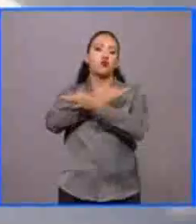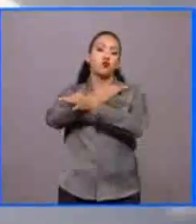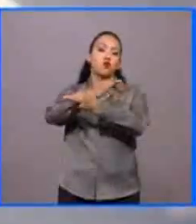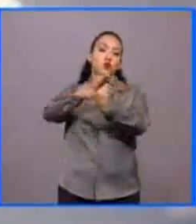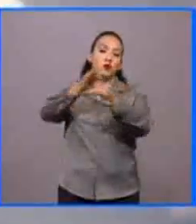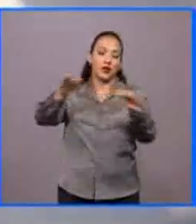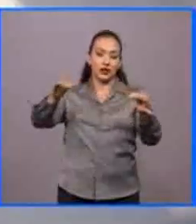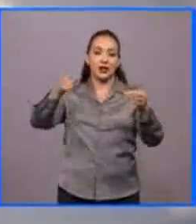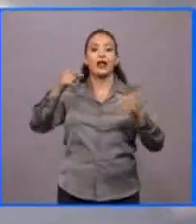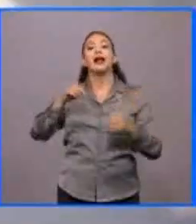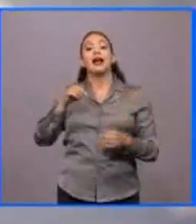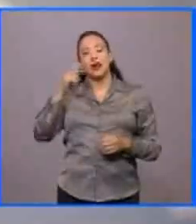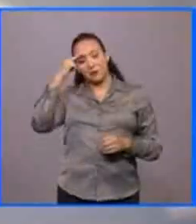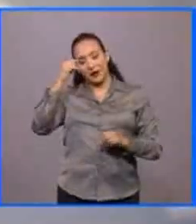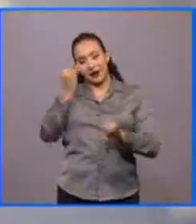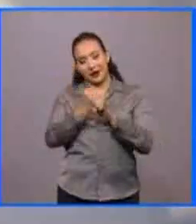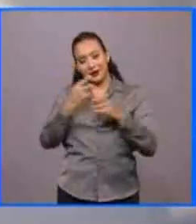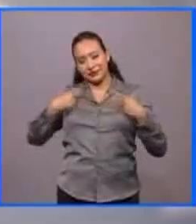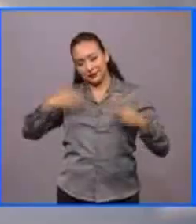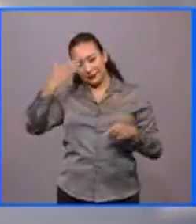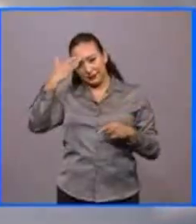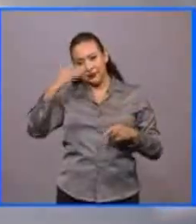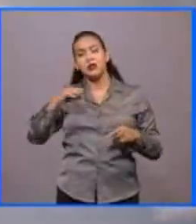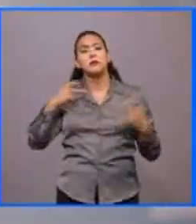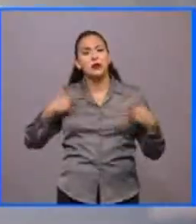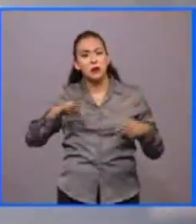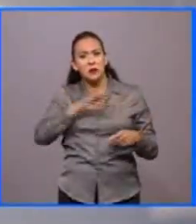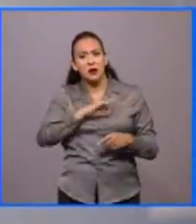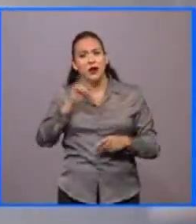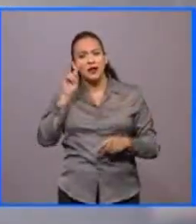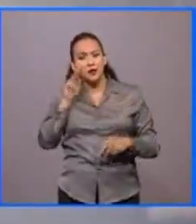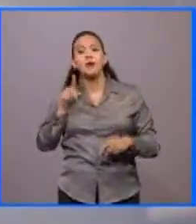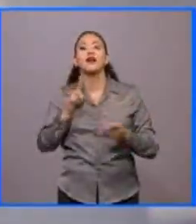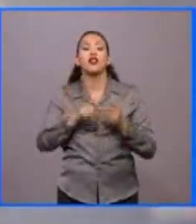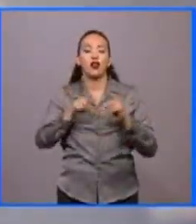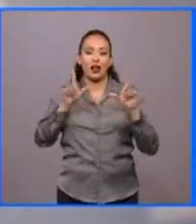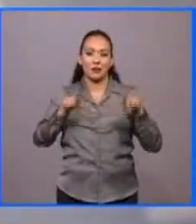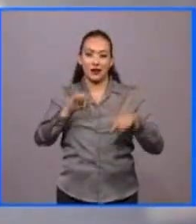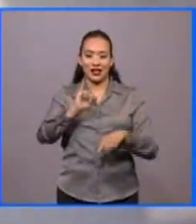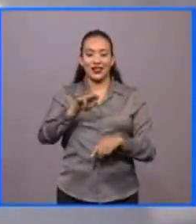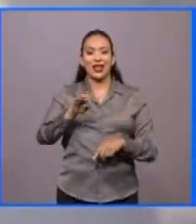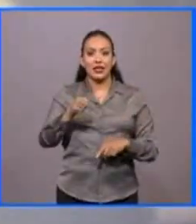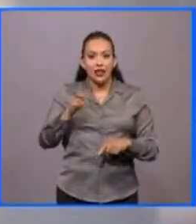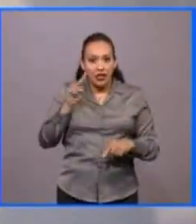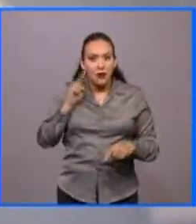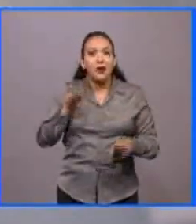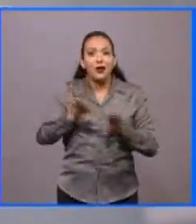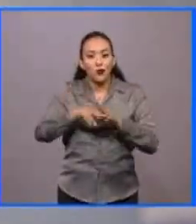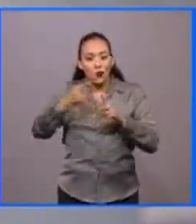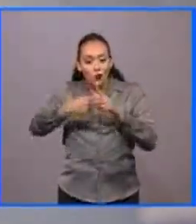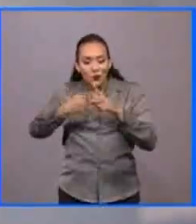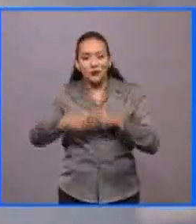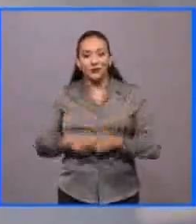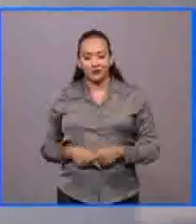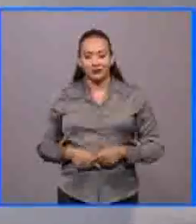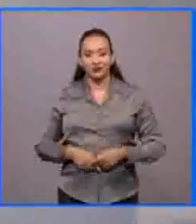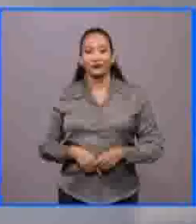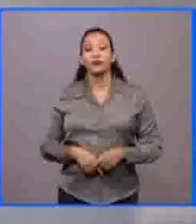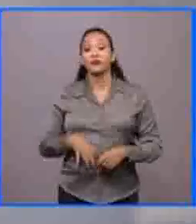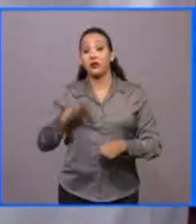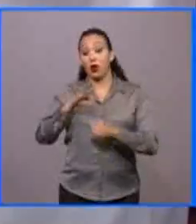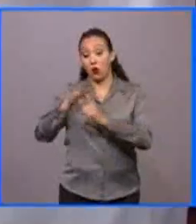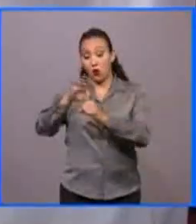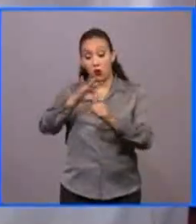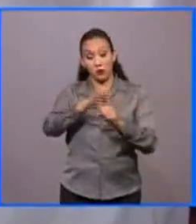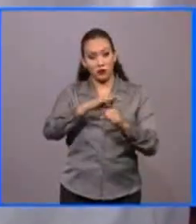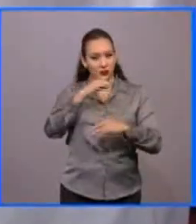en línea, con el fin de que los resultados puedan ser consultados en la página del INE en tiempo real. Los cómputos distritales de las